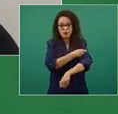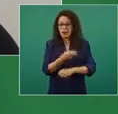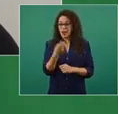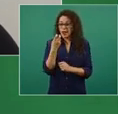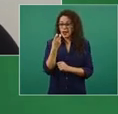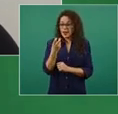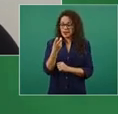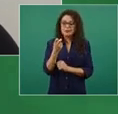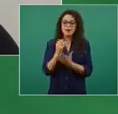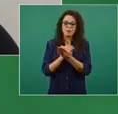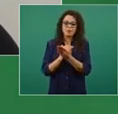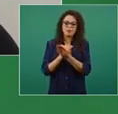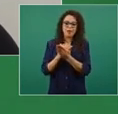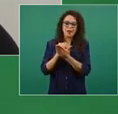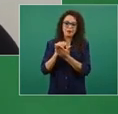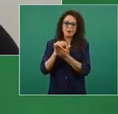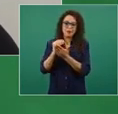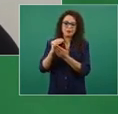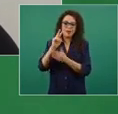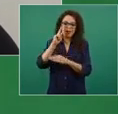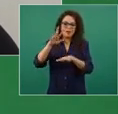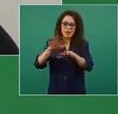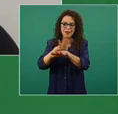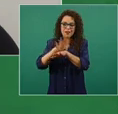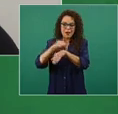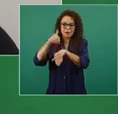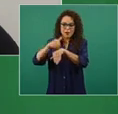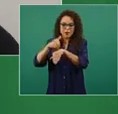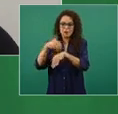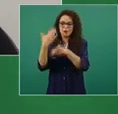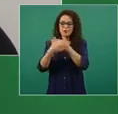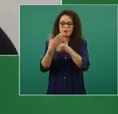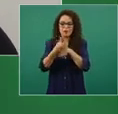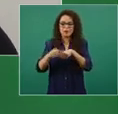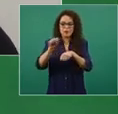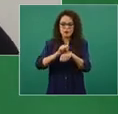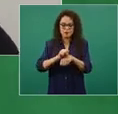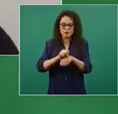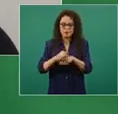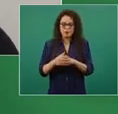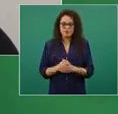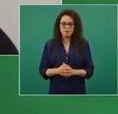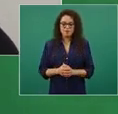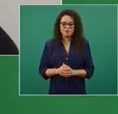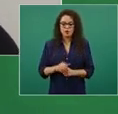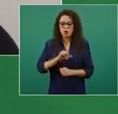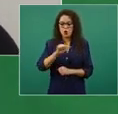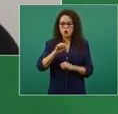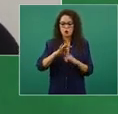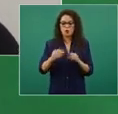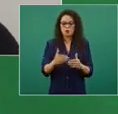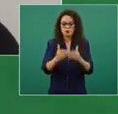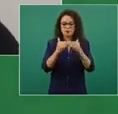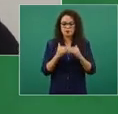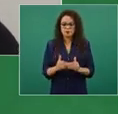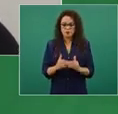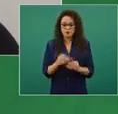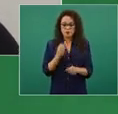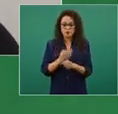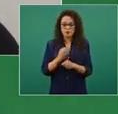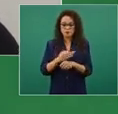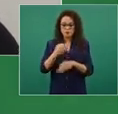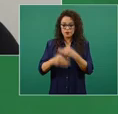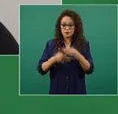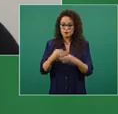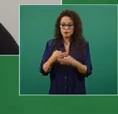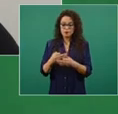ir incrementando también en la próxima semana. Y bueno, el grupo en el cual se están enfocando todas las baterías en